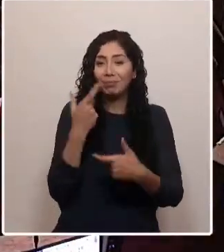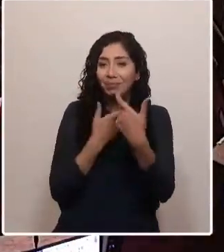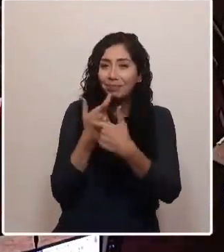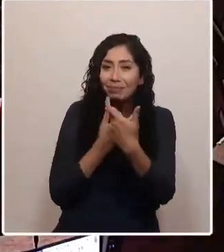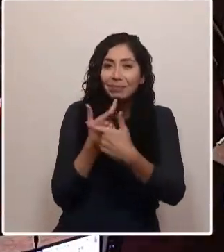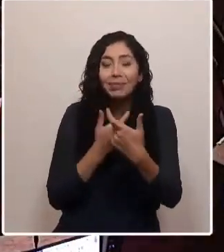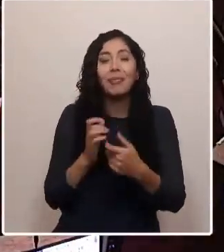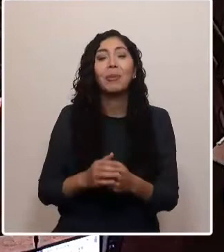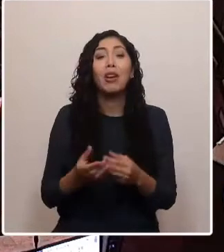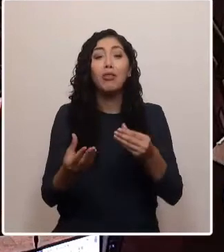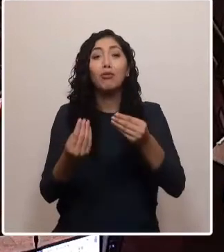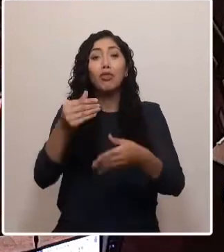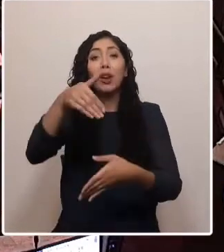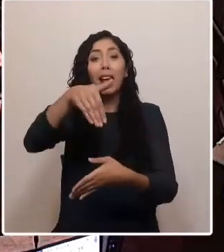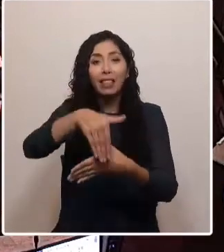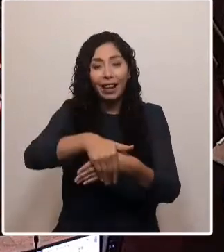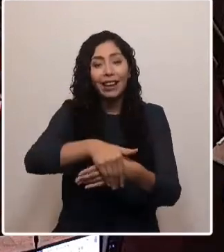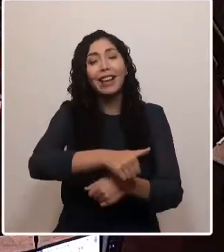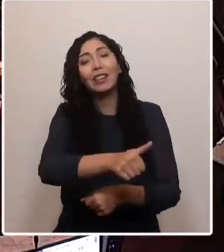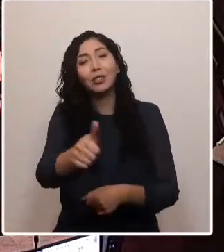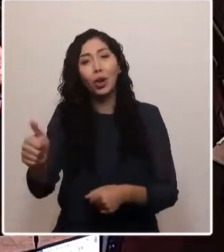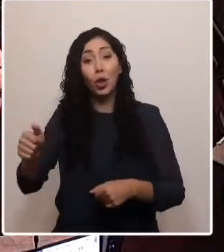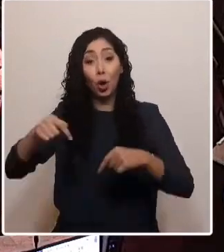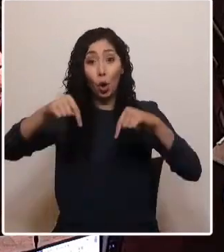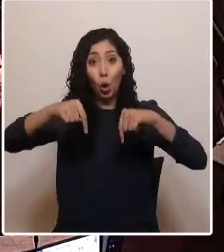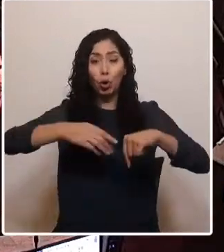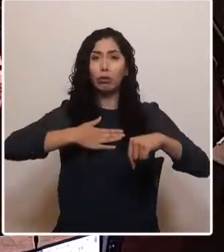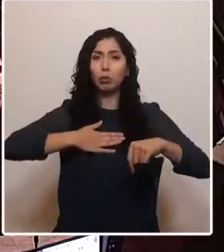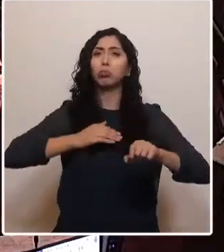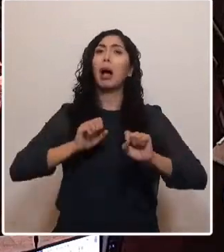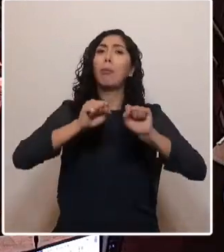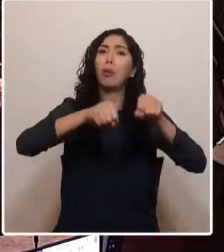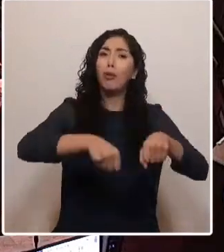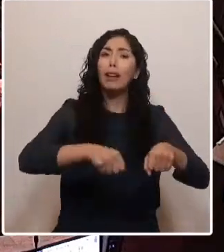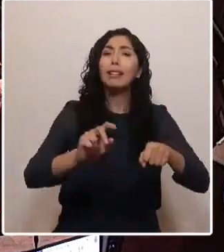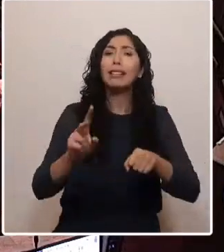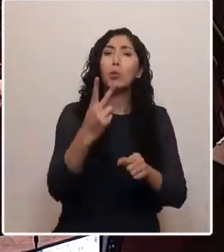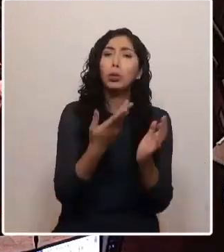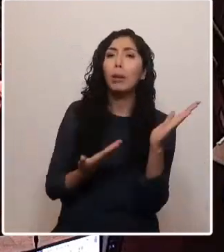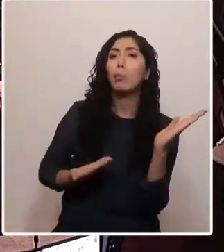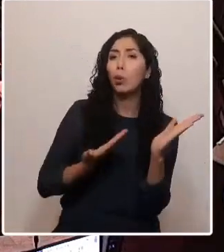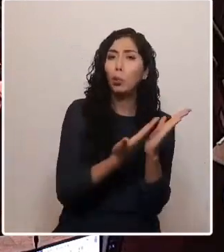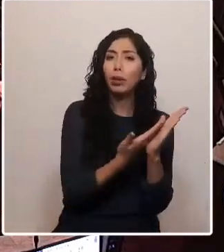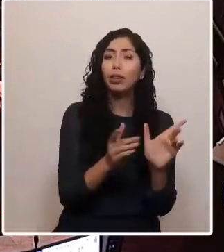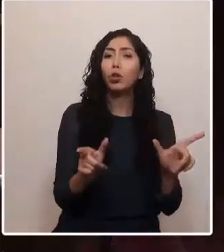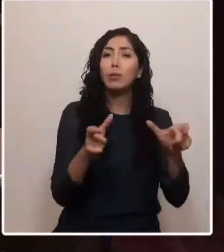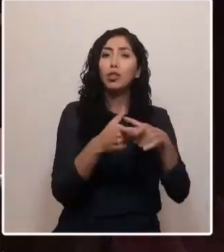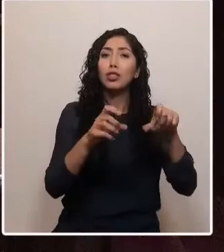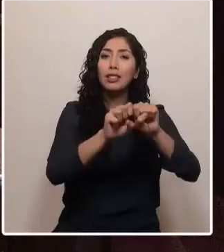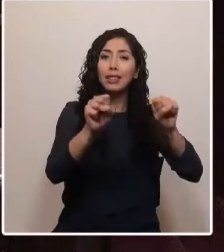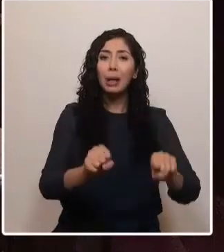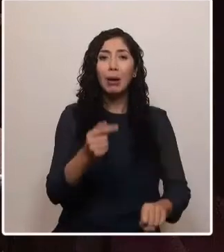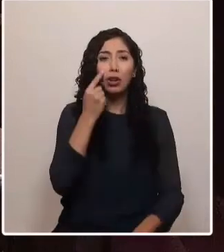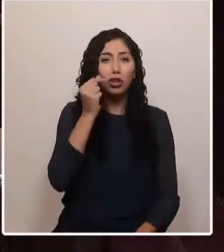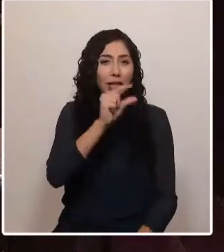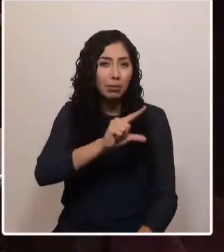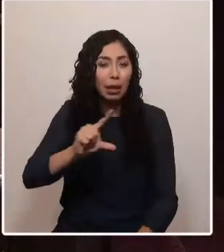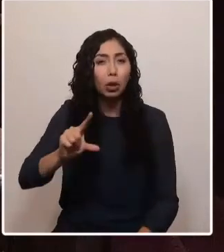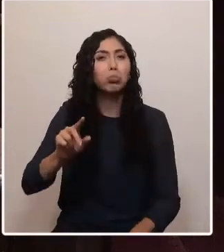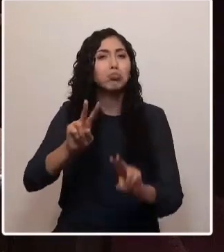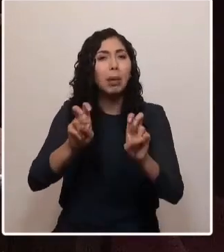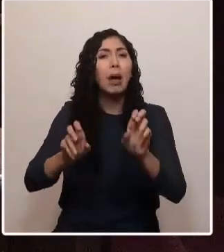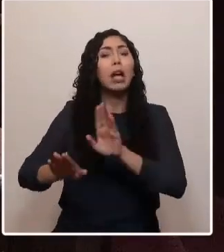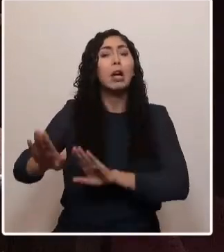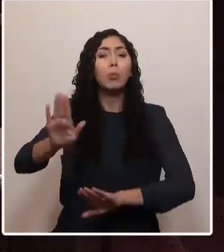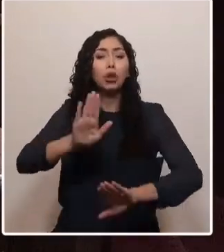Muy buenas tardes a todos y todas. Hoy quiero hacer un llamado a aprobar la segunda propuesta de la Comisión de Sistemas de Conocimiento en lo relativo a la protección de derechos de